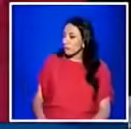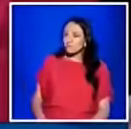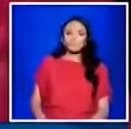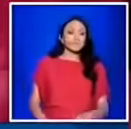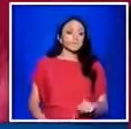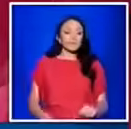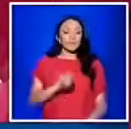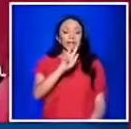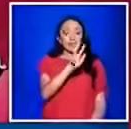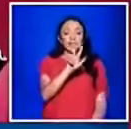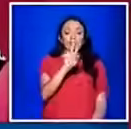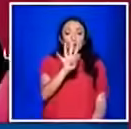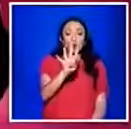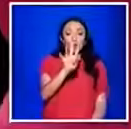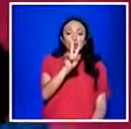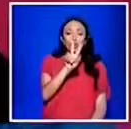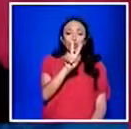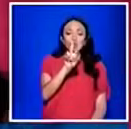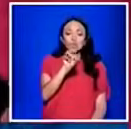al